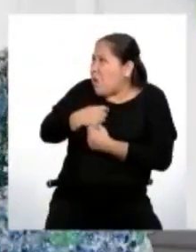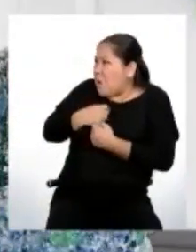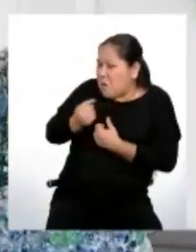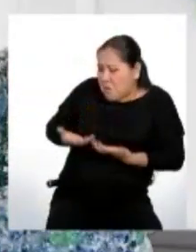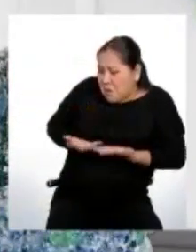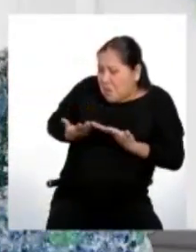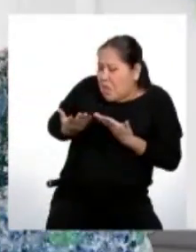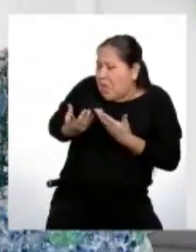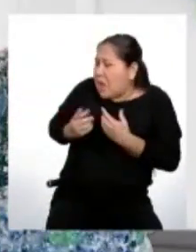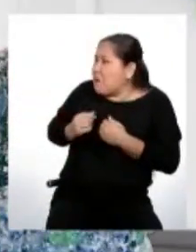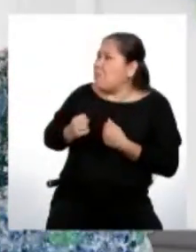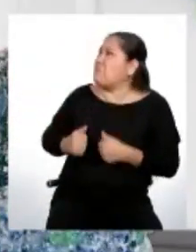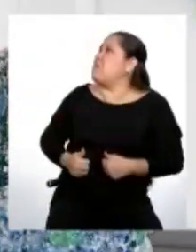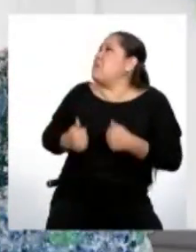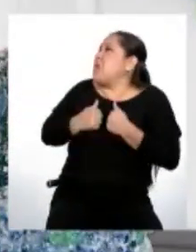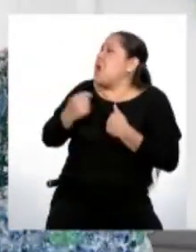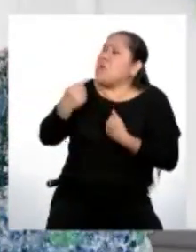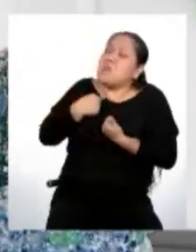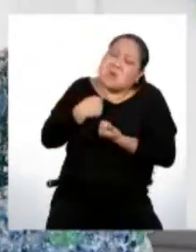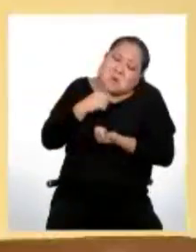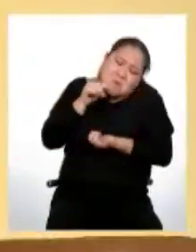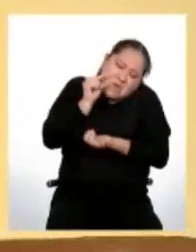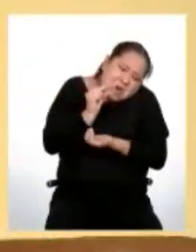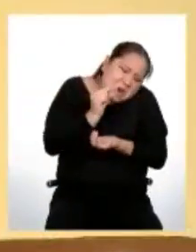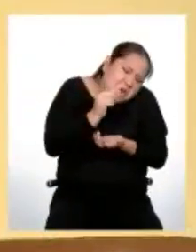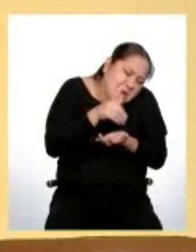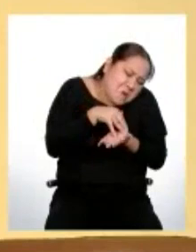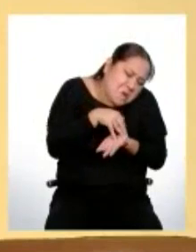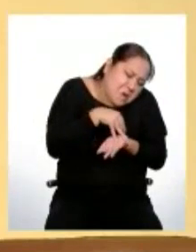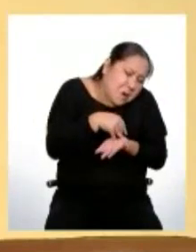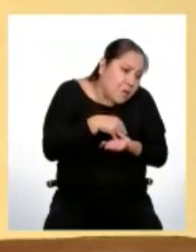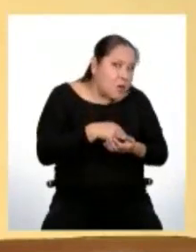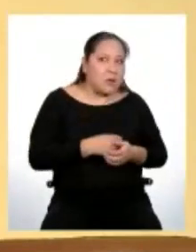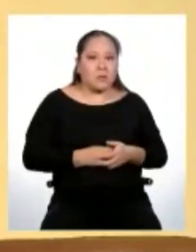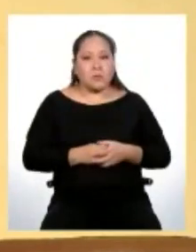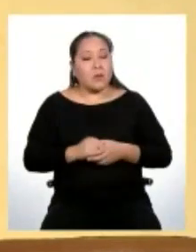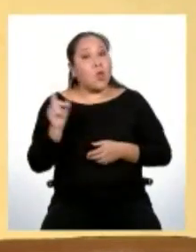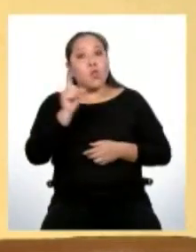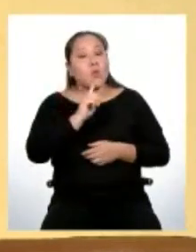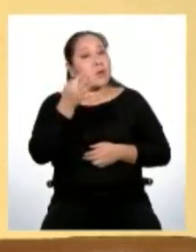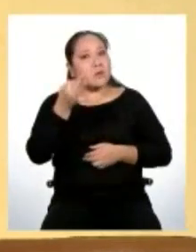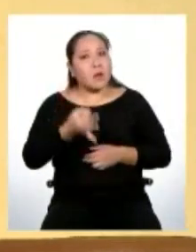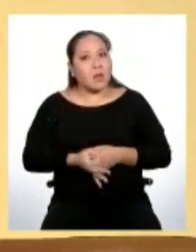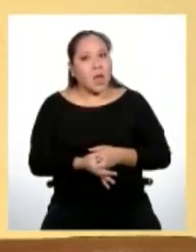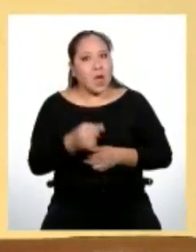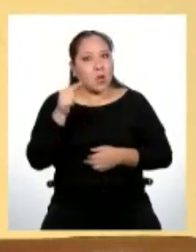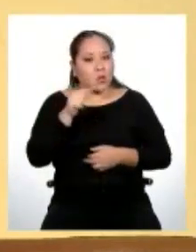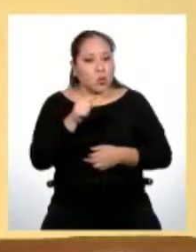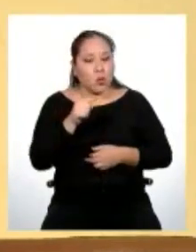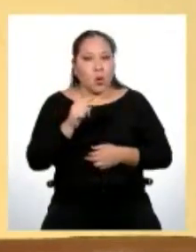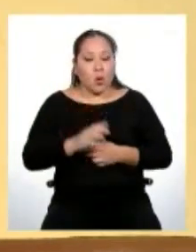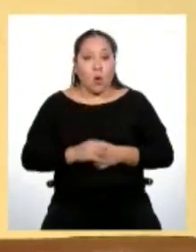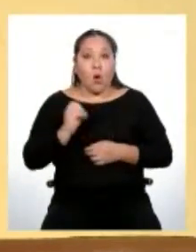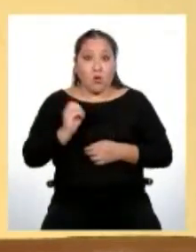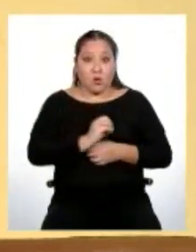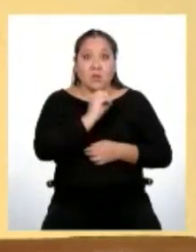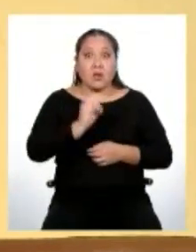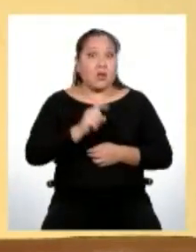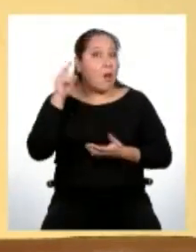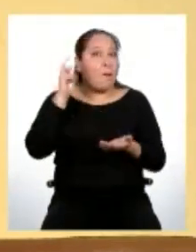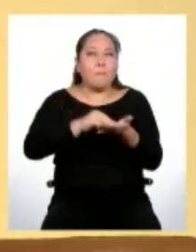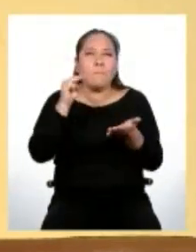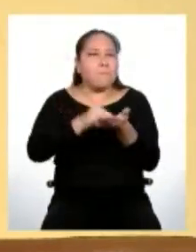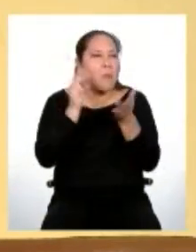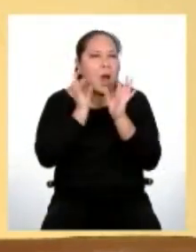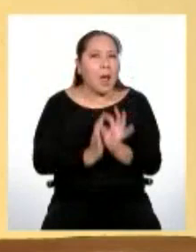Soy un pequeño y débil átomo. Eso no es verdad, Oxígeno. Tú eres uno de los átomos más importantes del